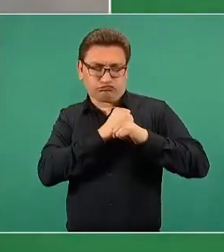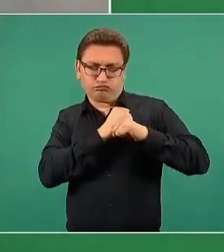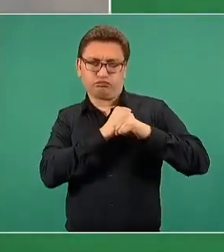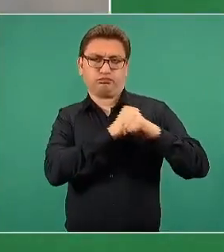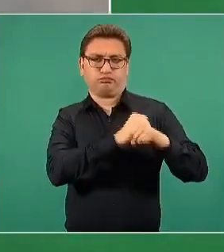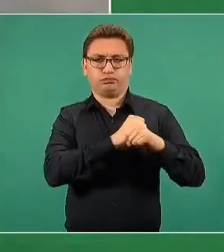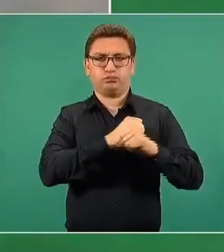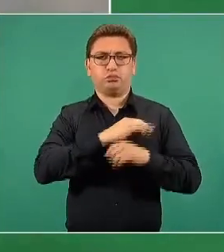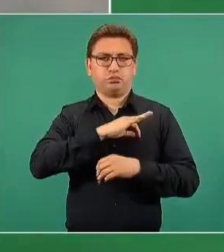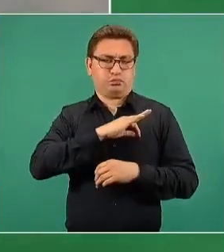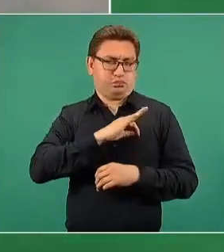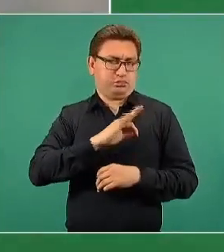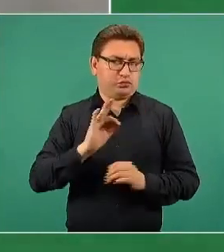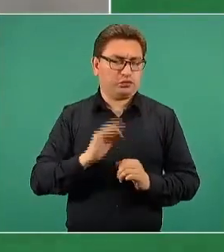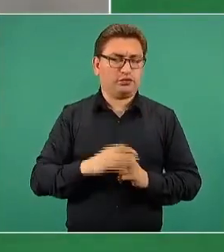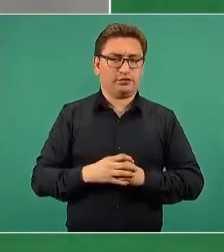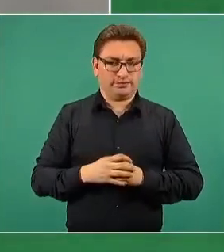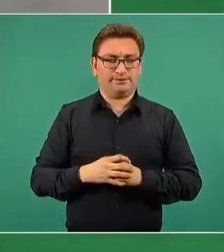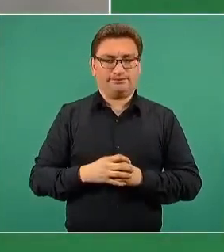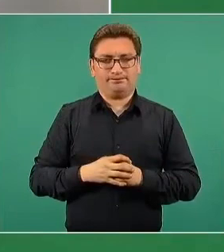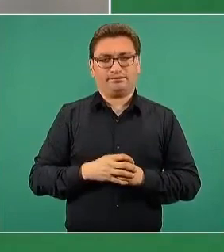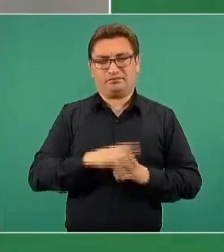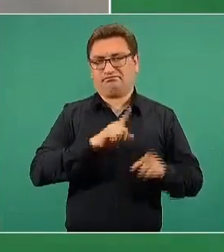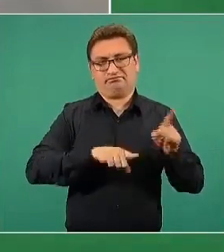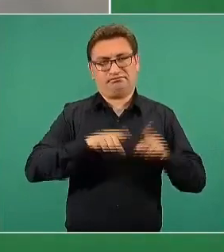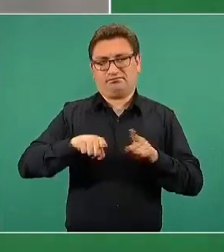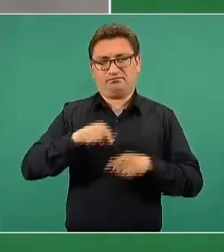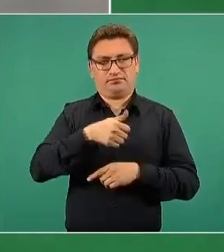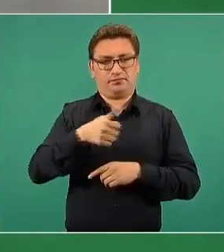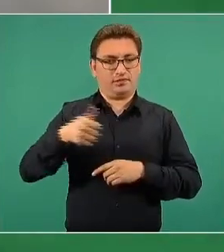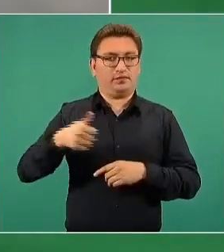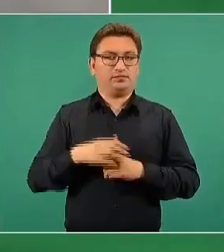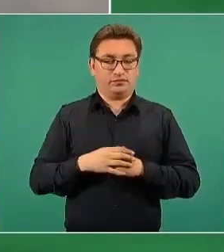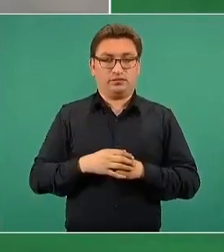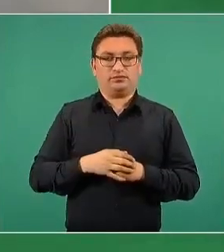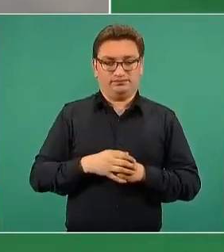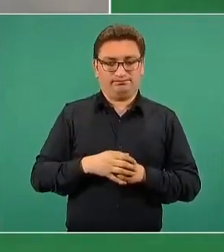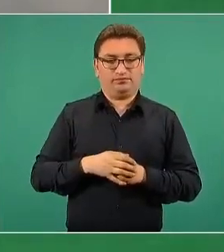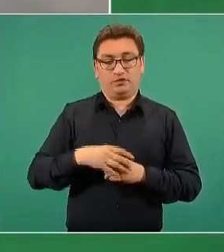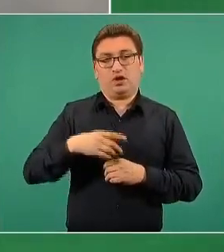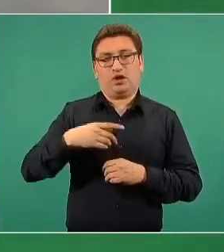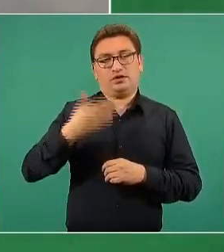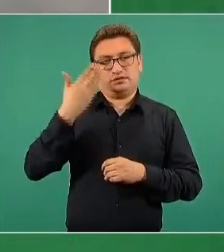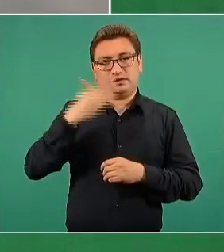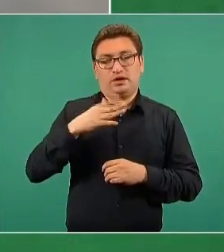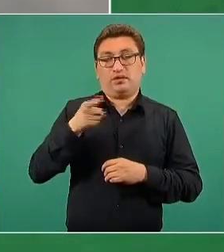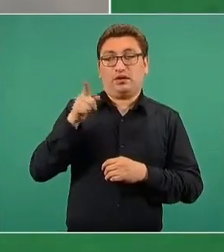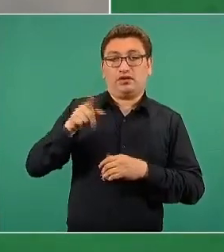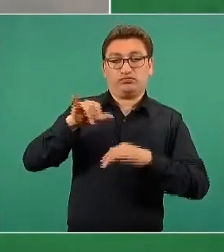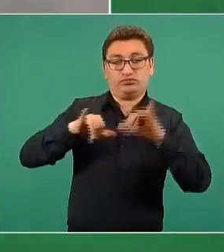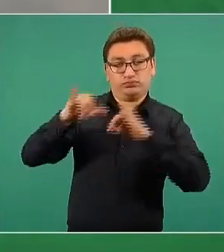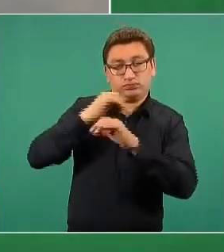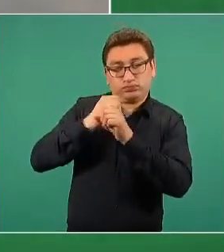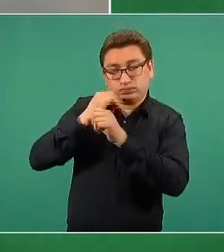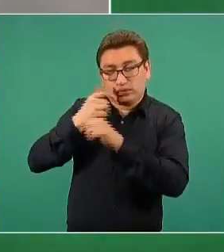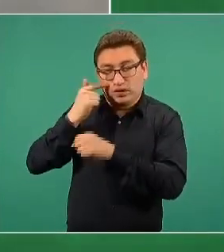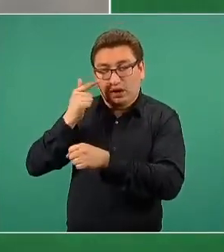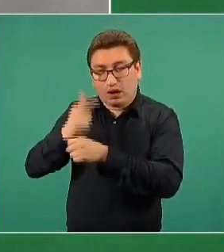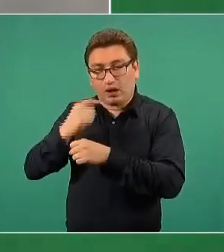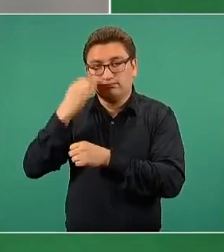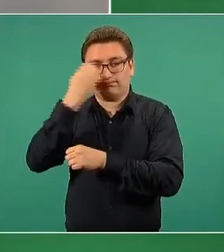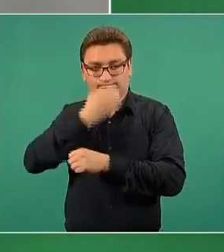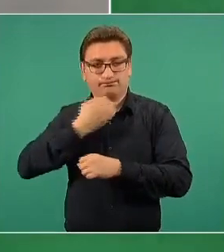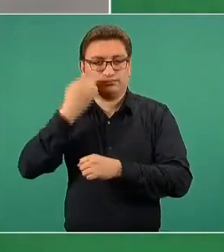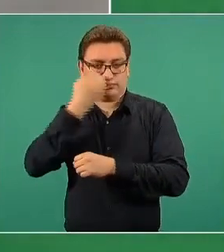para obtener la protección que se ha observado en los ensayos clínicos de investigación, esto